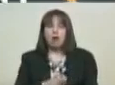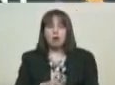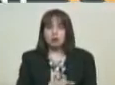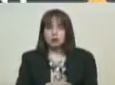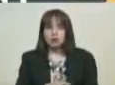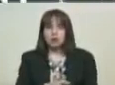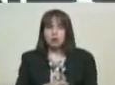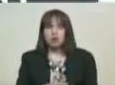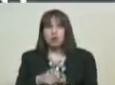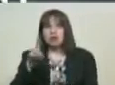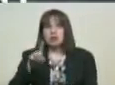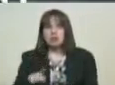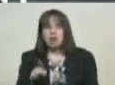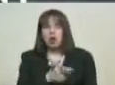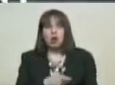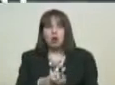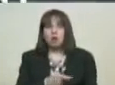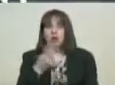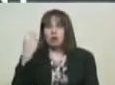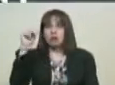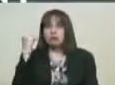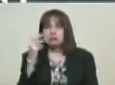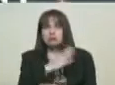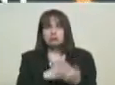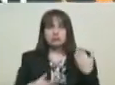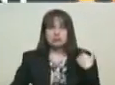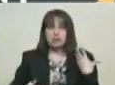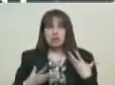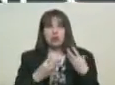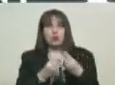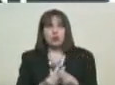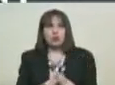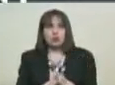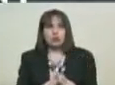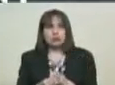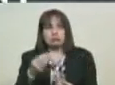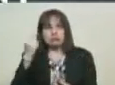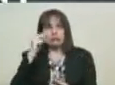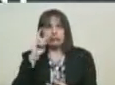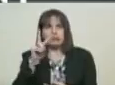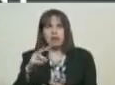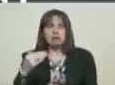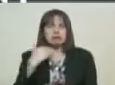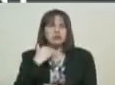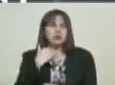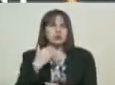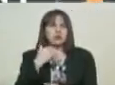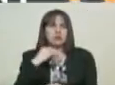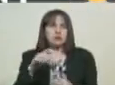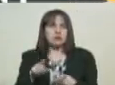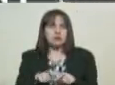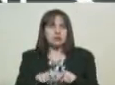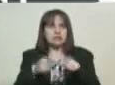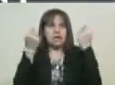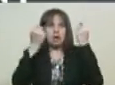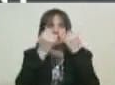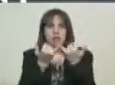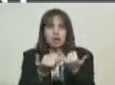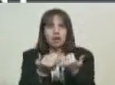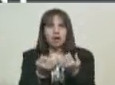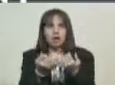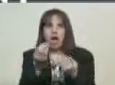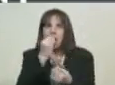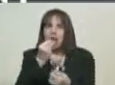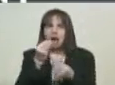nacional, para ubicar la falla y poder, pues, en las próximas horas recuperar el agua para estos tres importantes